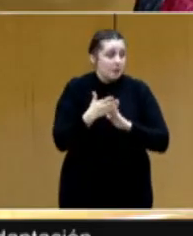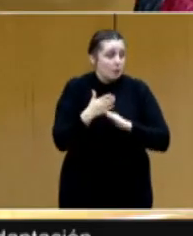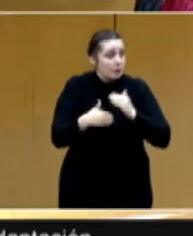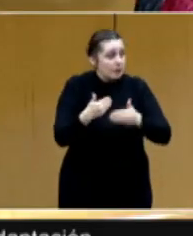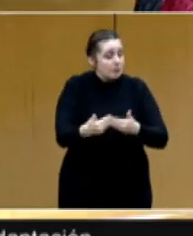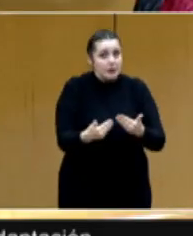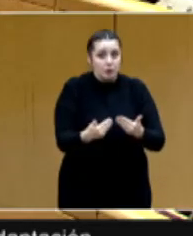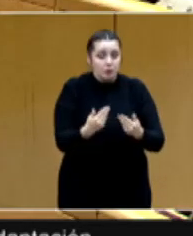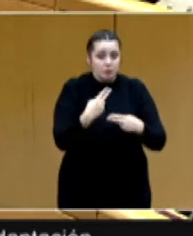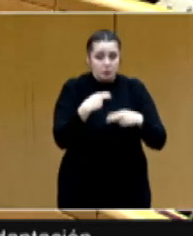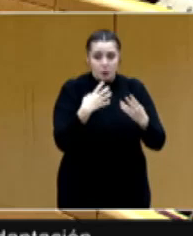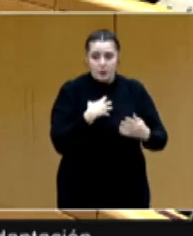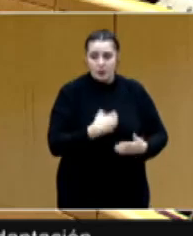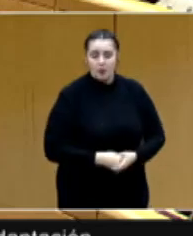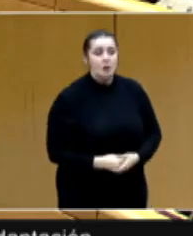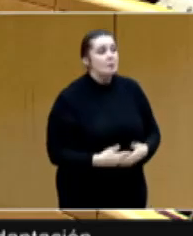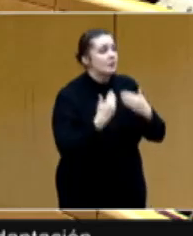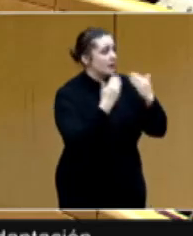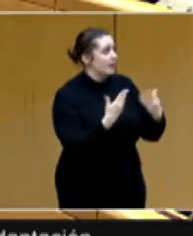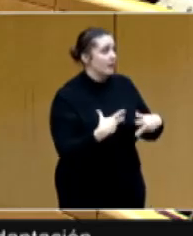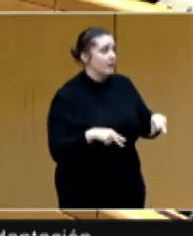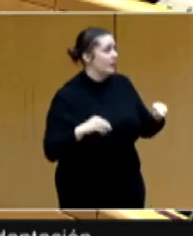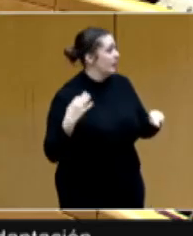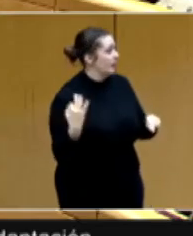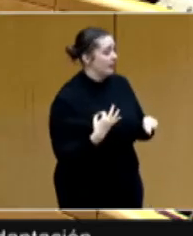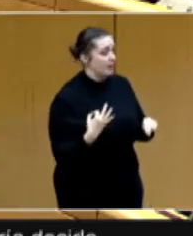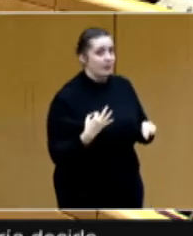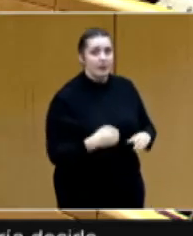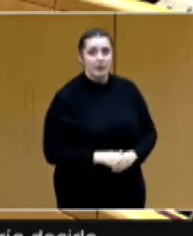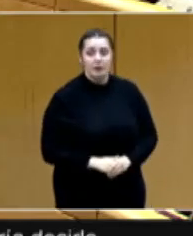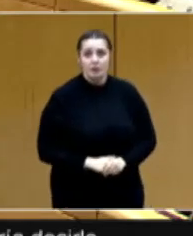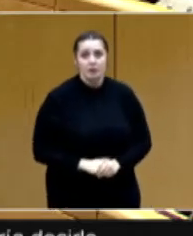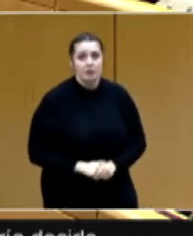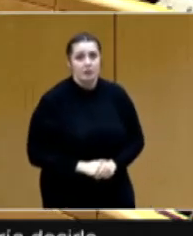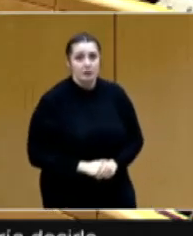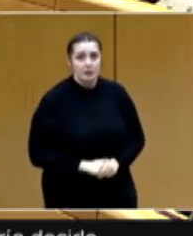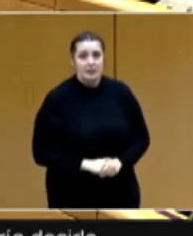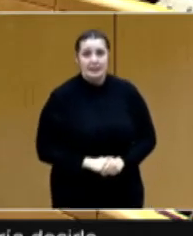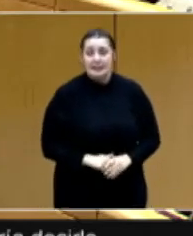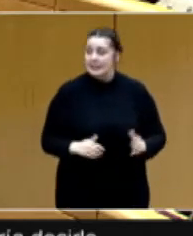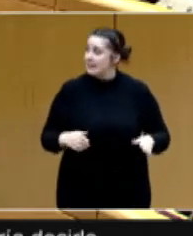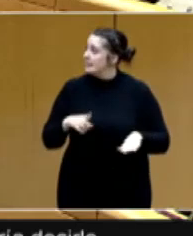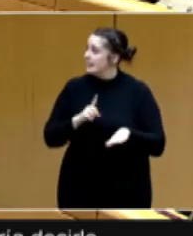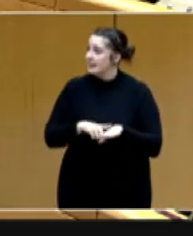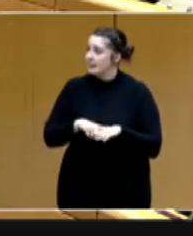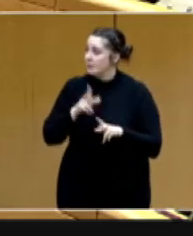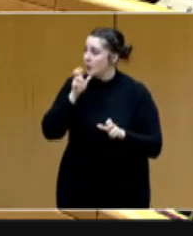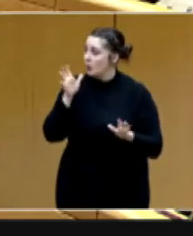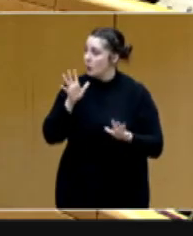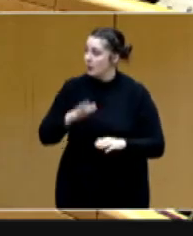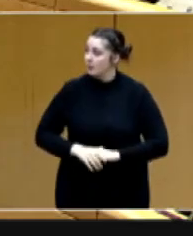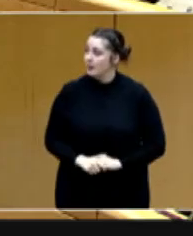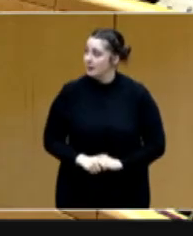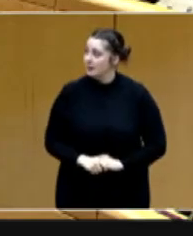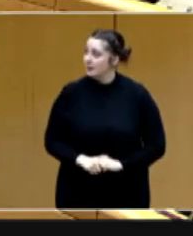Muchísimas gracias tenemos que terminar es que vamos muy mal de tiempo